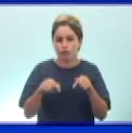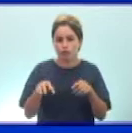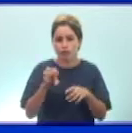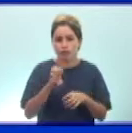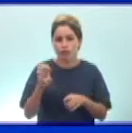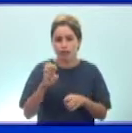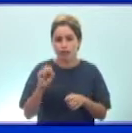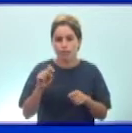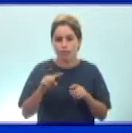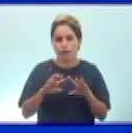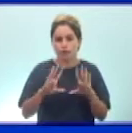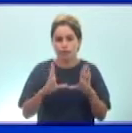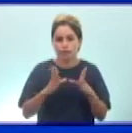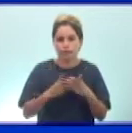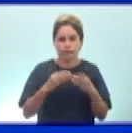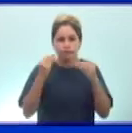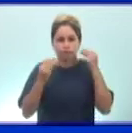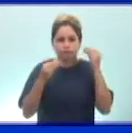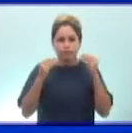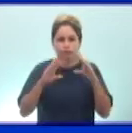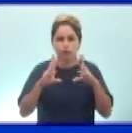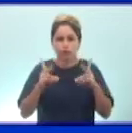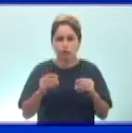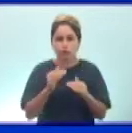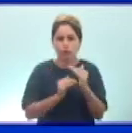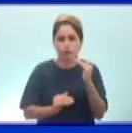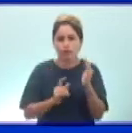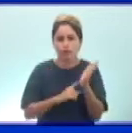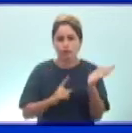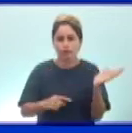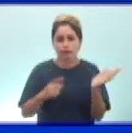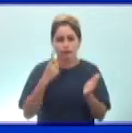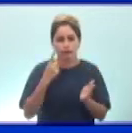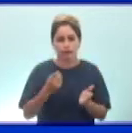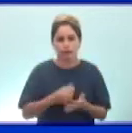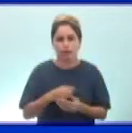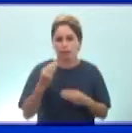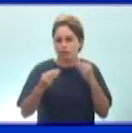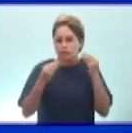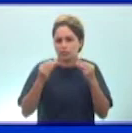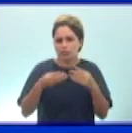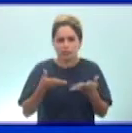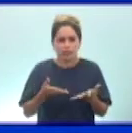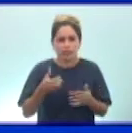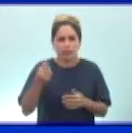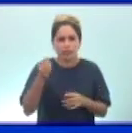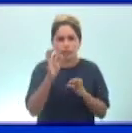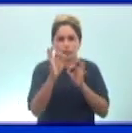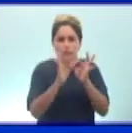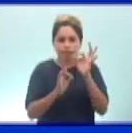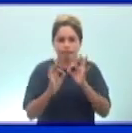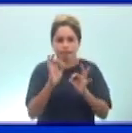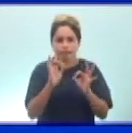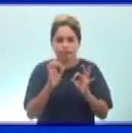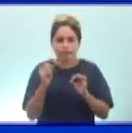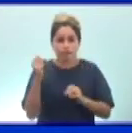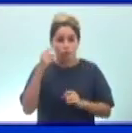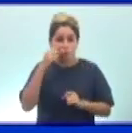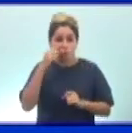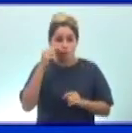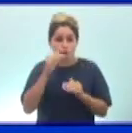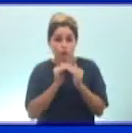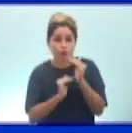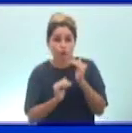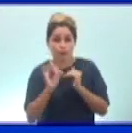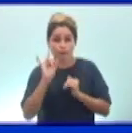de niveles de energía que presentaba. Y el análisis sería, si este átomo presenta en su último nivel de energía 7 electrones, estaría